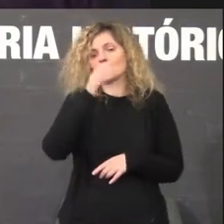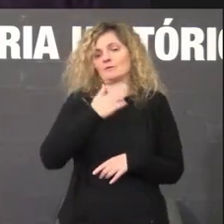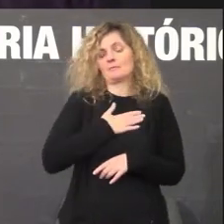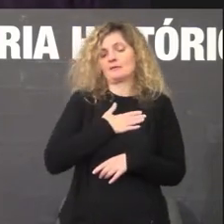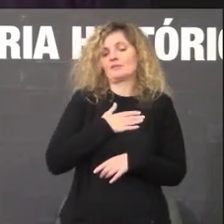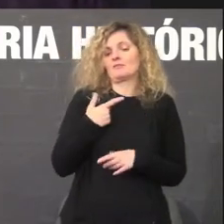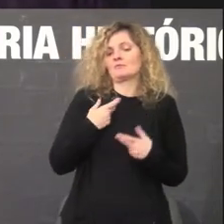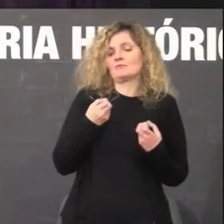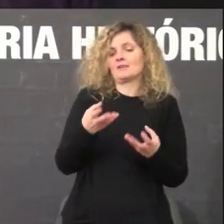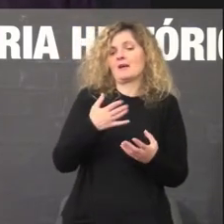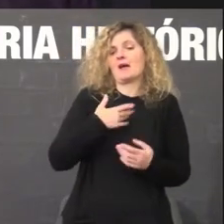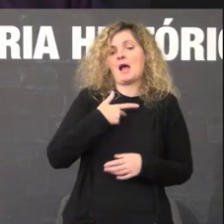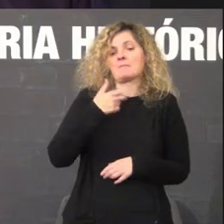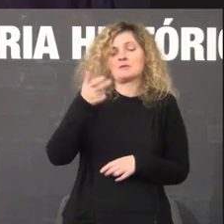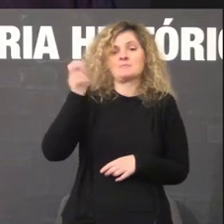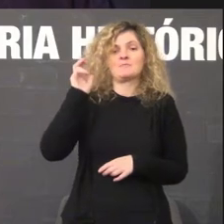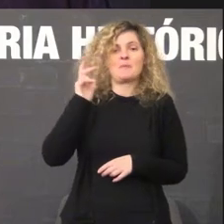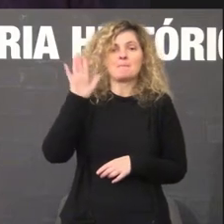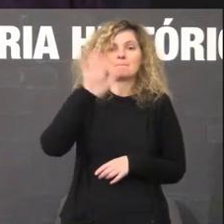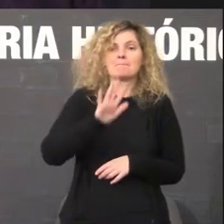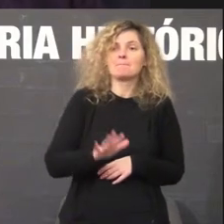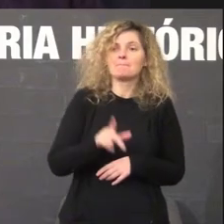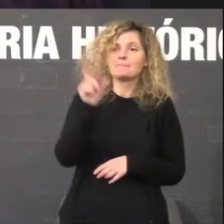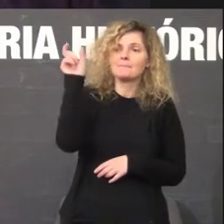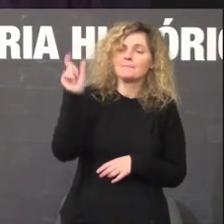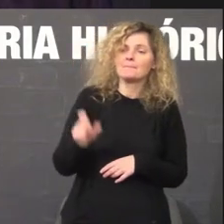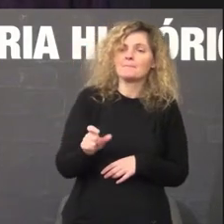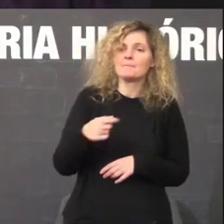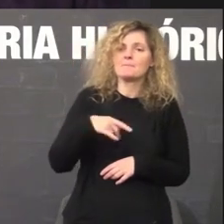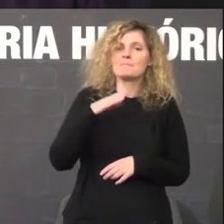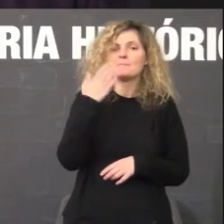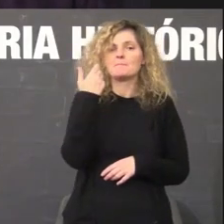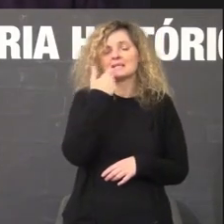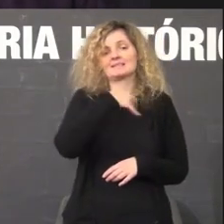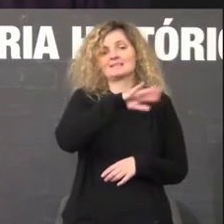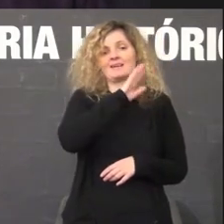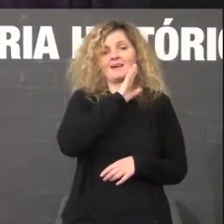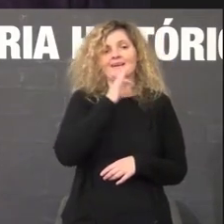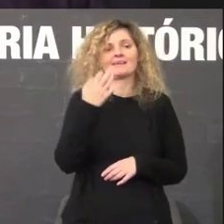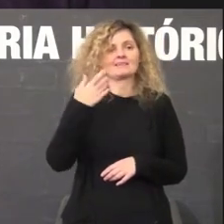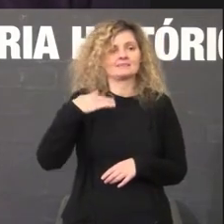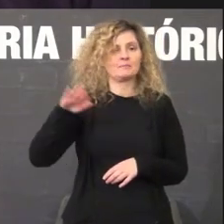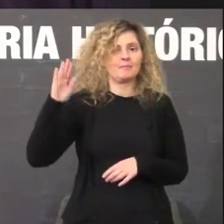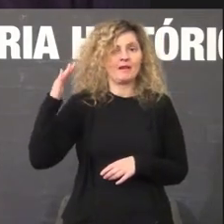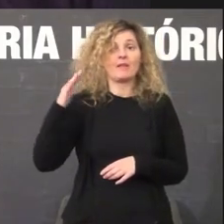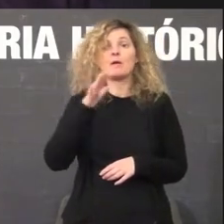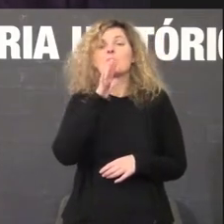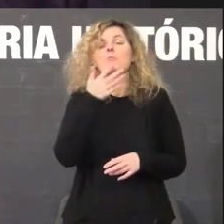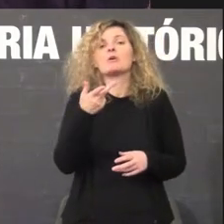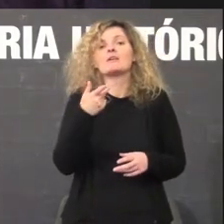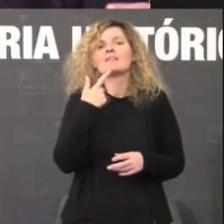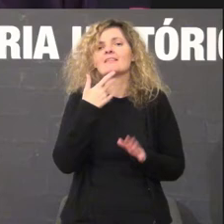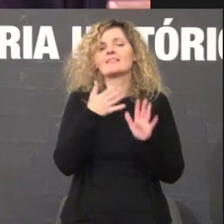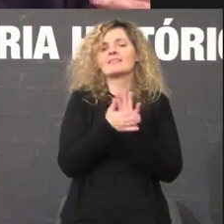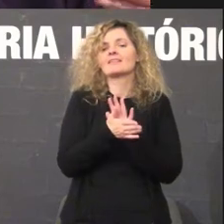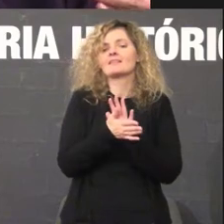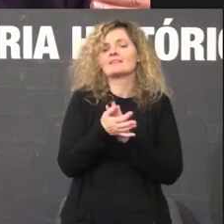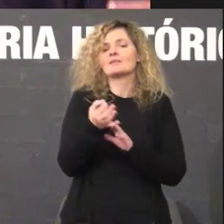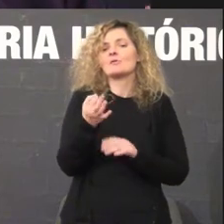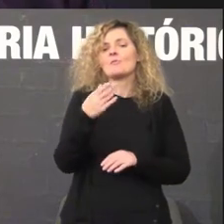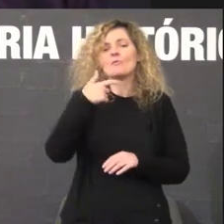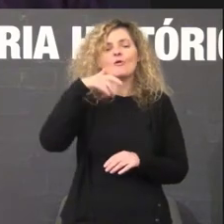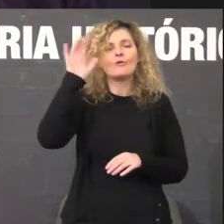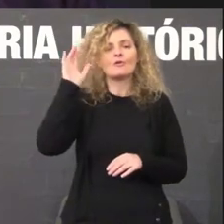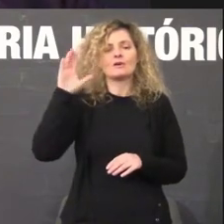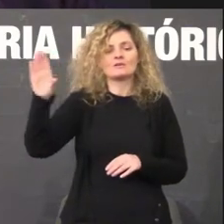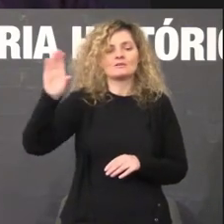dar, a mí Corina me parece que tiene más cara que espalda. Y te voy a decir por qué, porque Corina